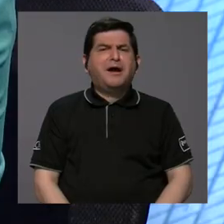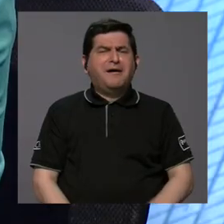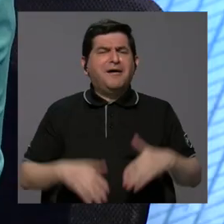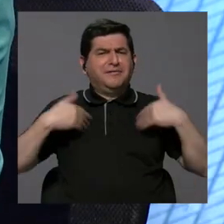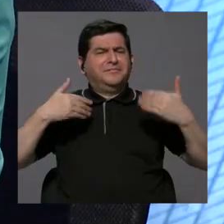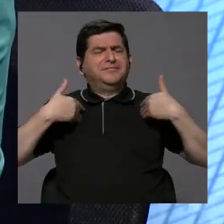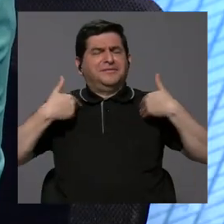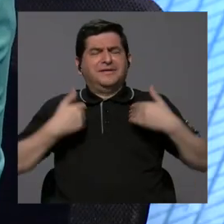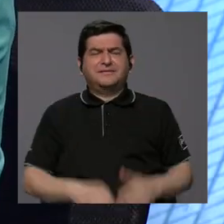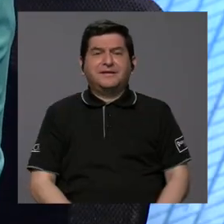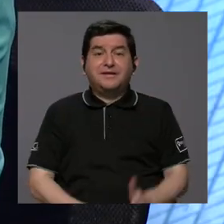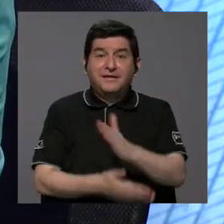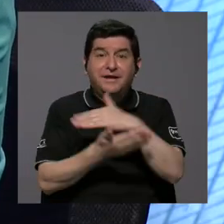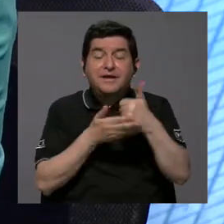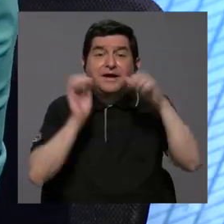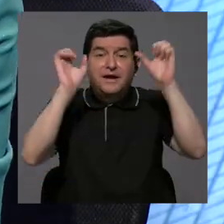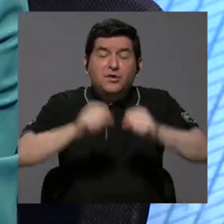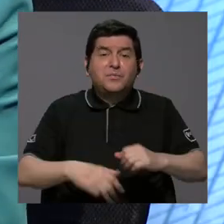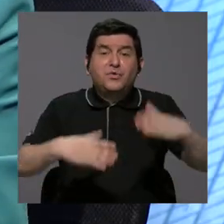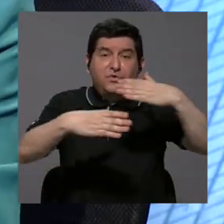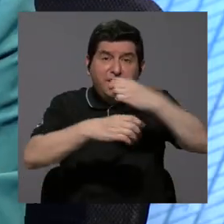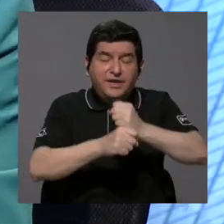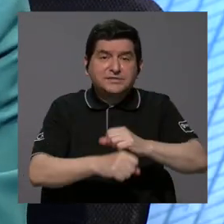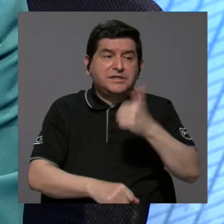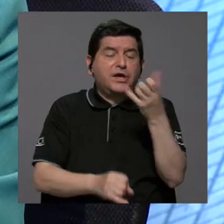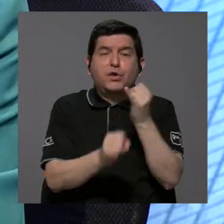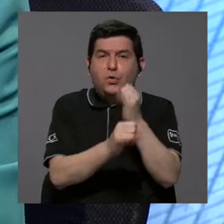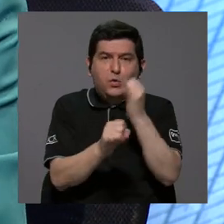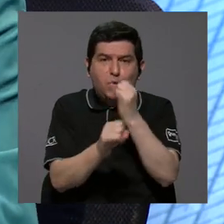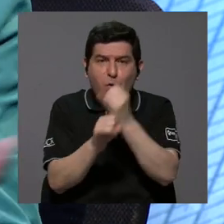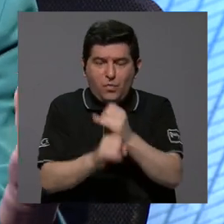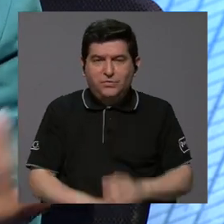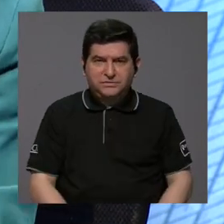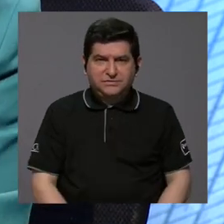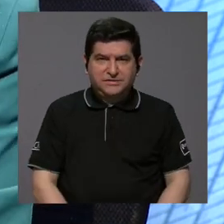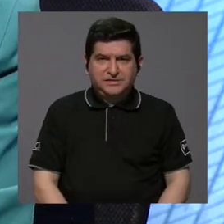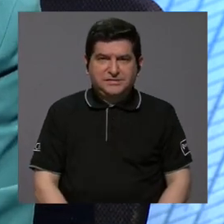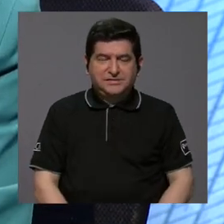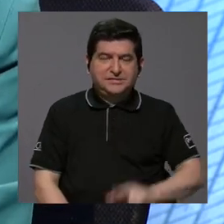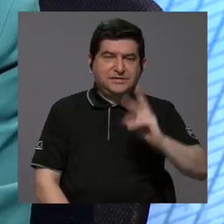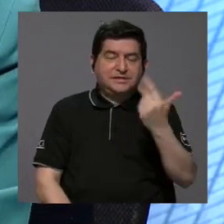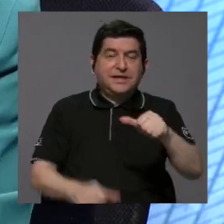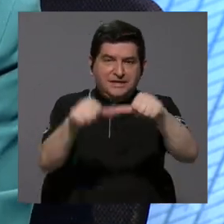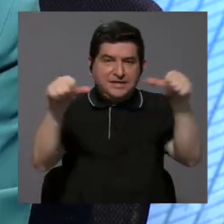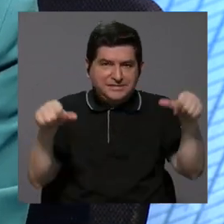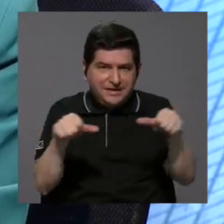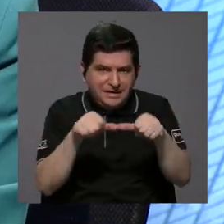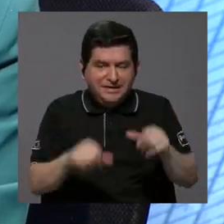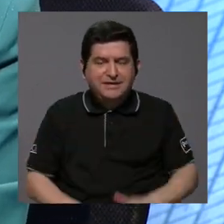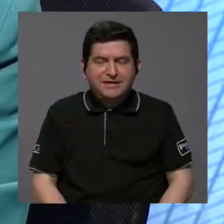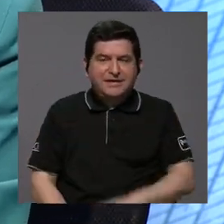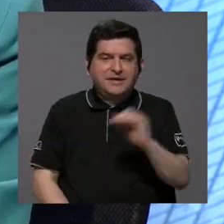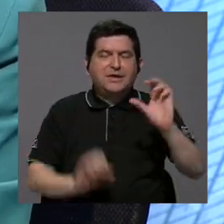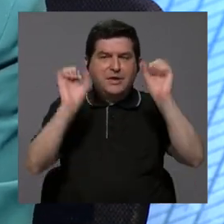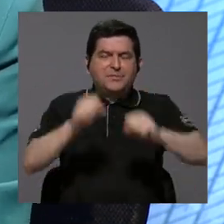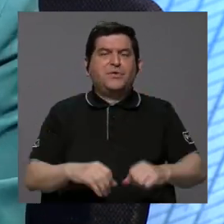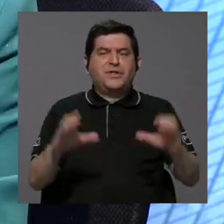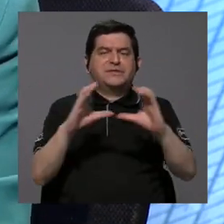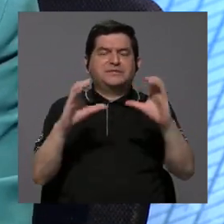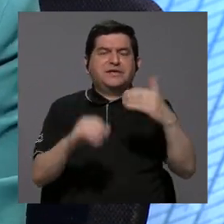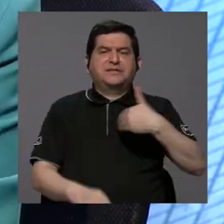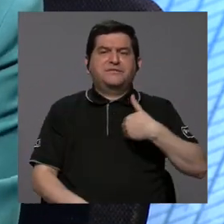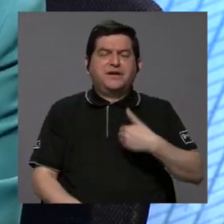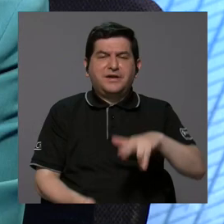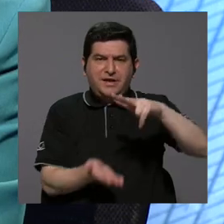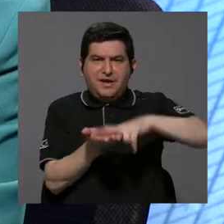además es algo que podríamos elaborar otras instituciones del Tercer sector y que luego este acreditado